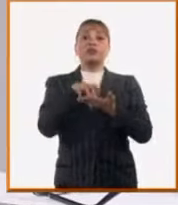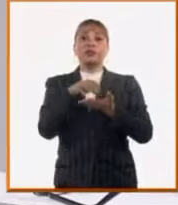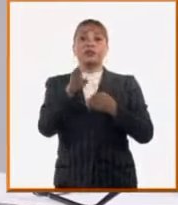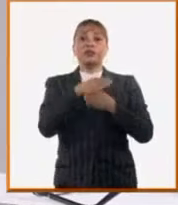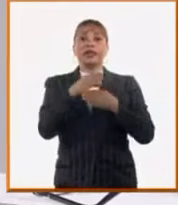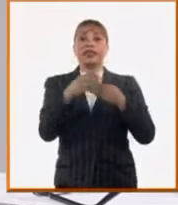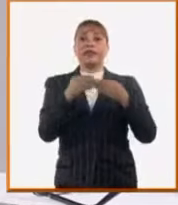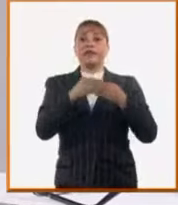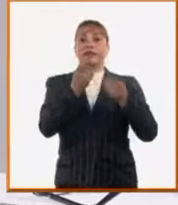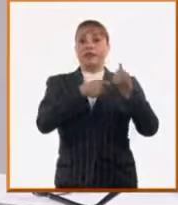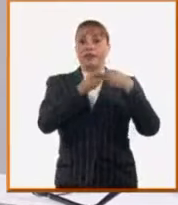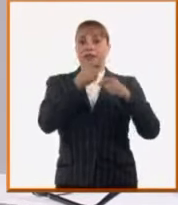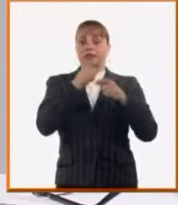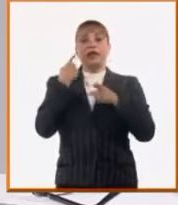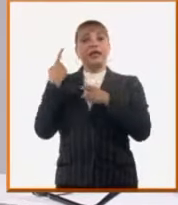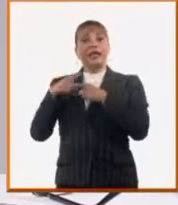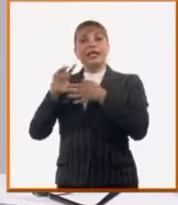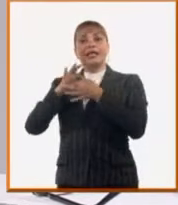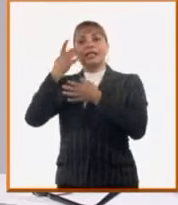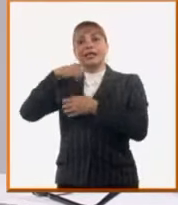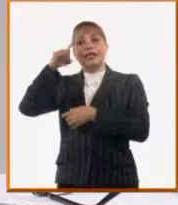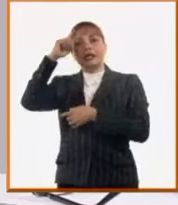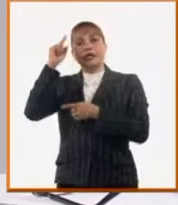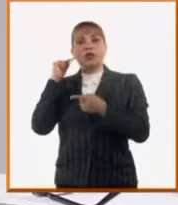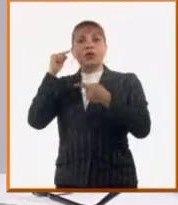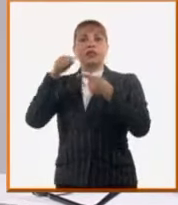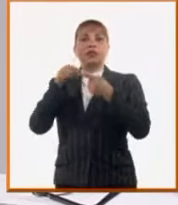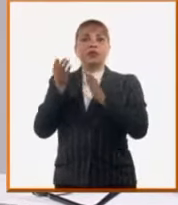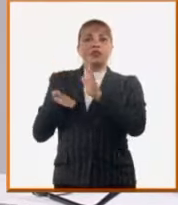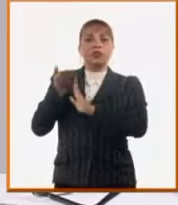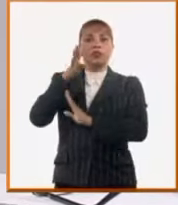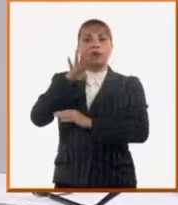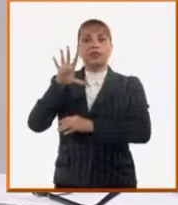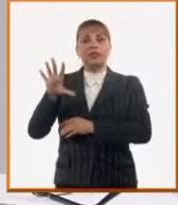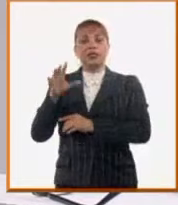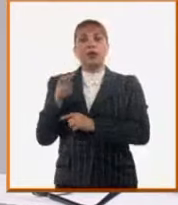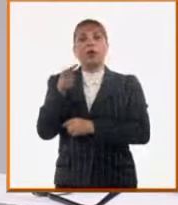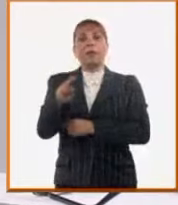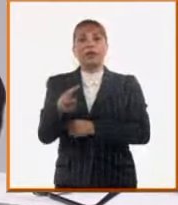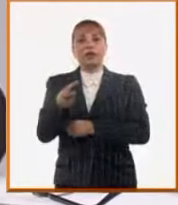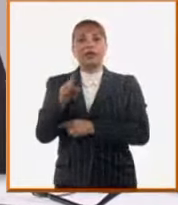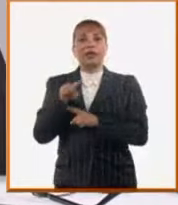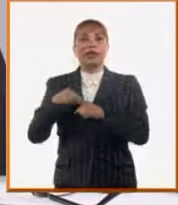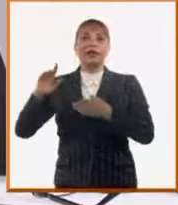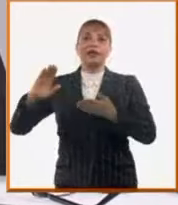divisa y el gas licuado el objetivo de subirle 45 pesos a la valita de gas es eliminar el subsidio